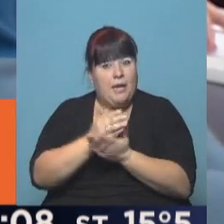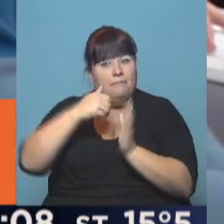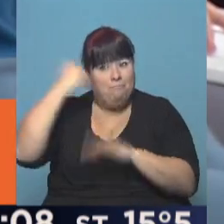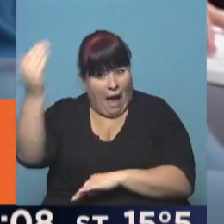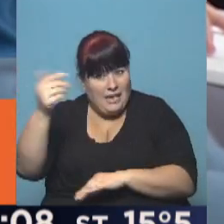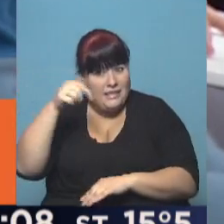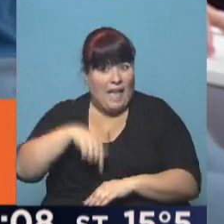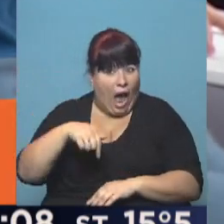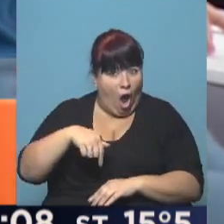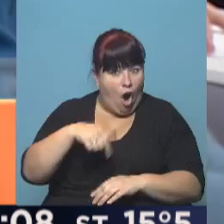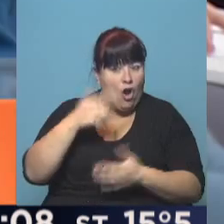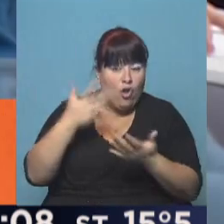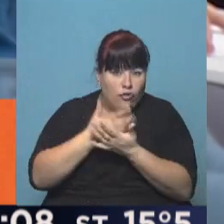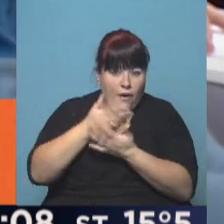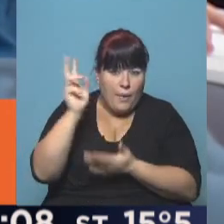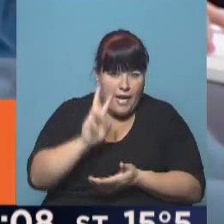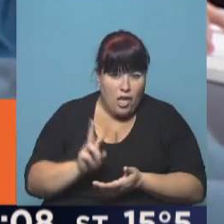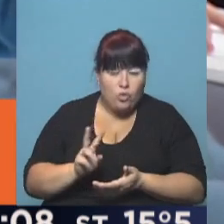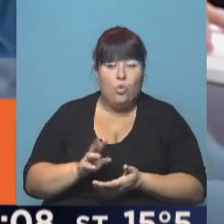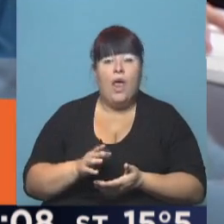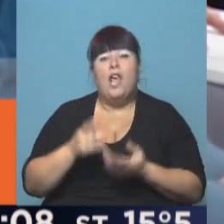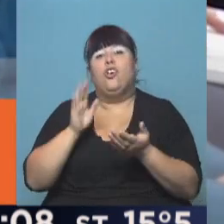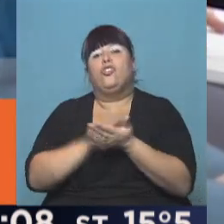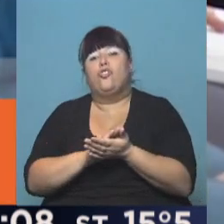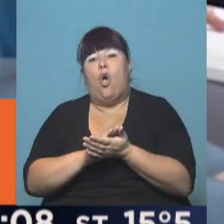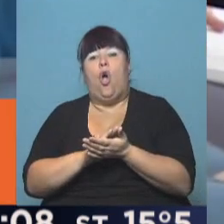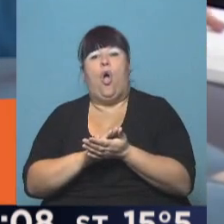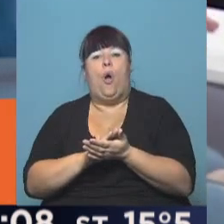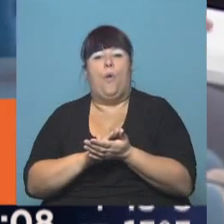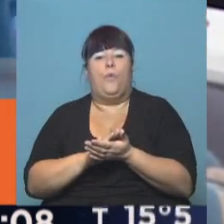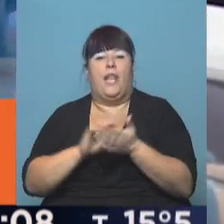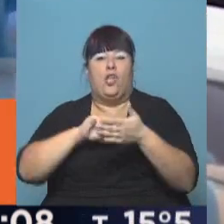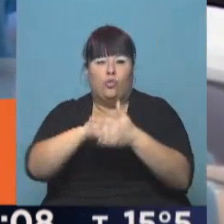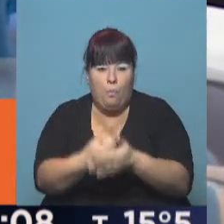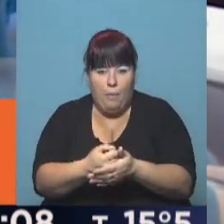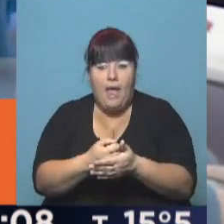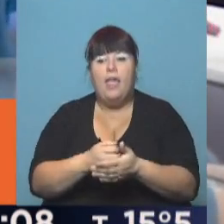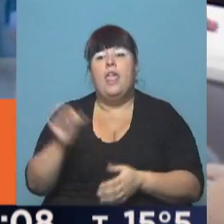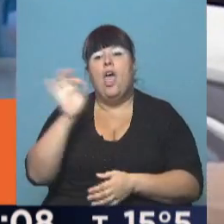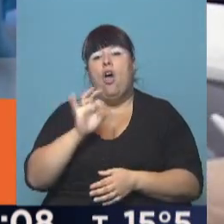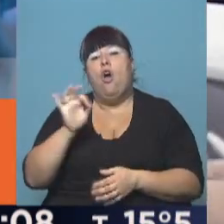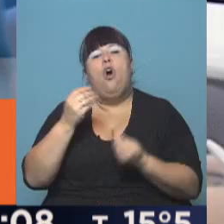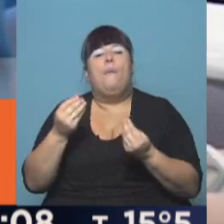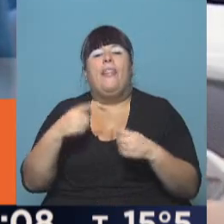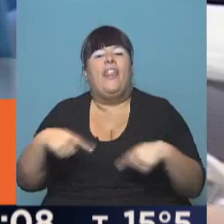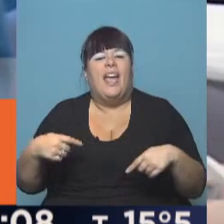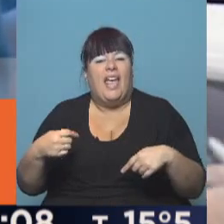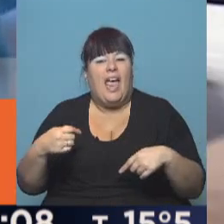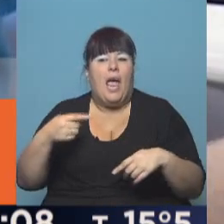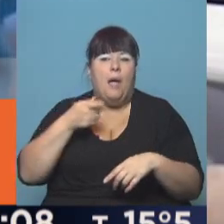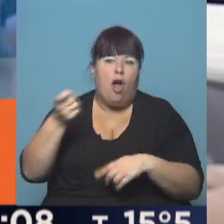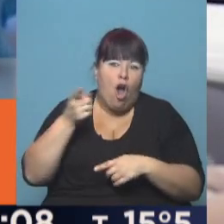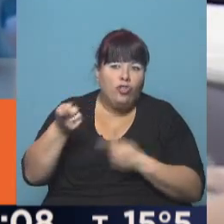ahora mismo está sufriendo Venezuela, sentido de estar suspendido? ¿O en qué sentido sería? ¿Afectaría